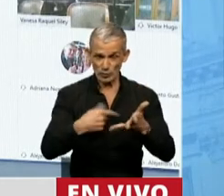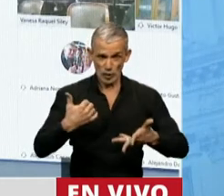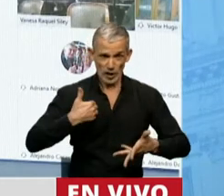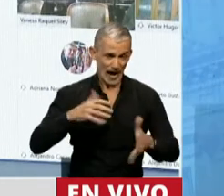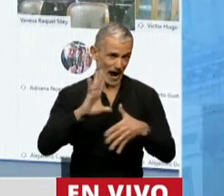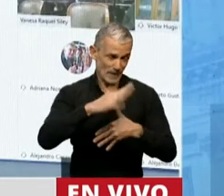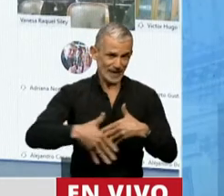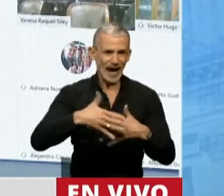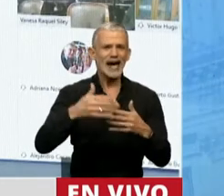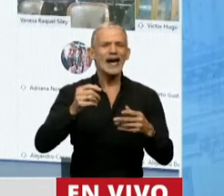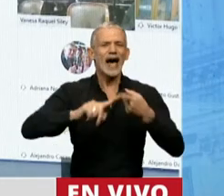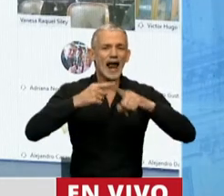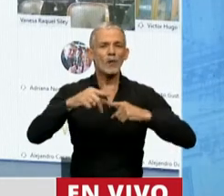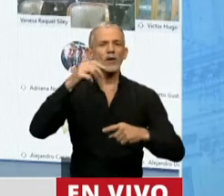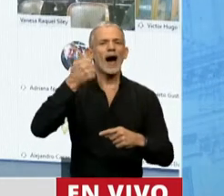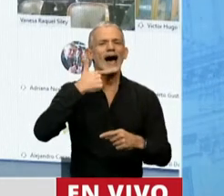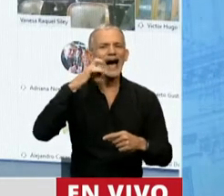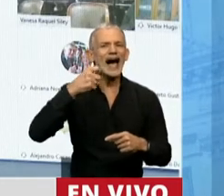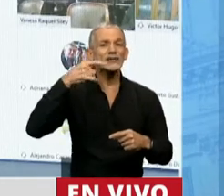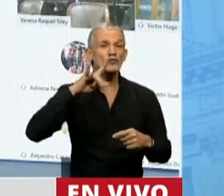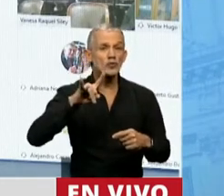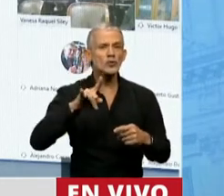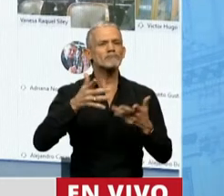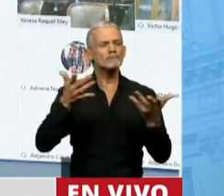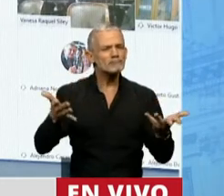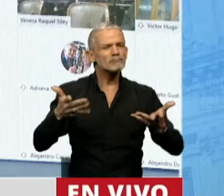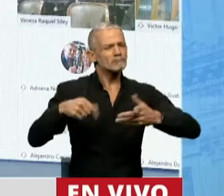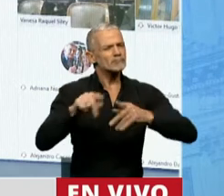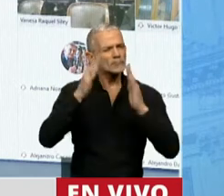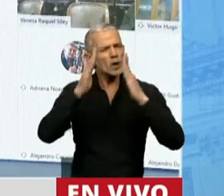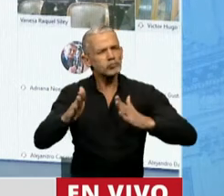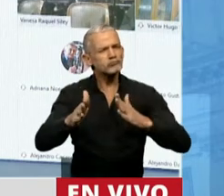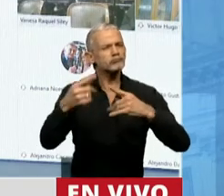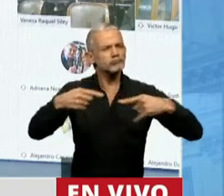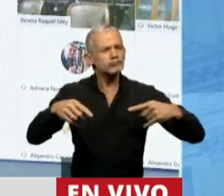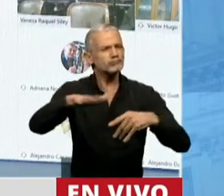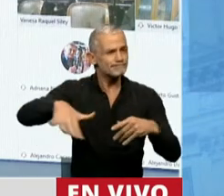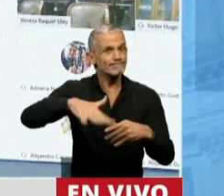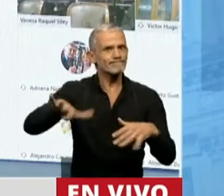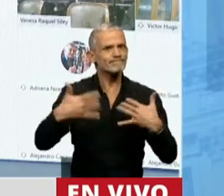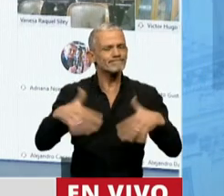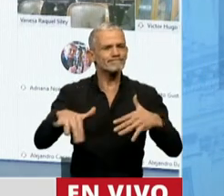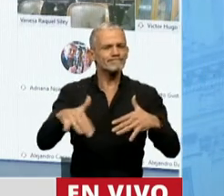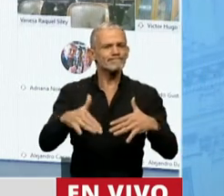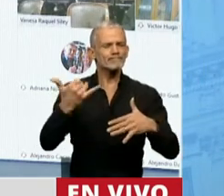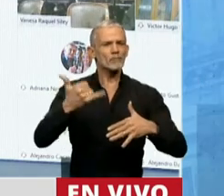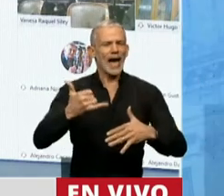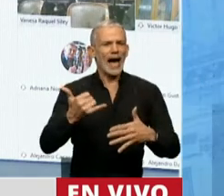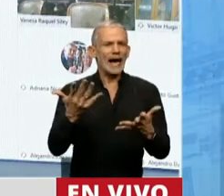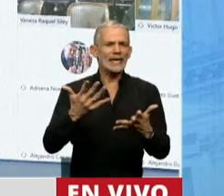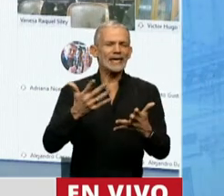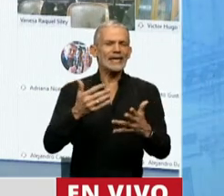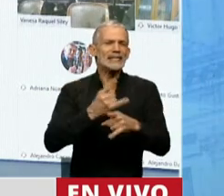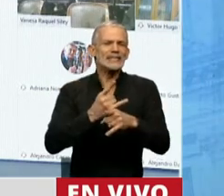acuerdo de Escazú efectivamente también está destinado, y sobre todo a aquellos sectores vulnerables, ¿no? Aquellos sectores que suelen